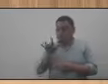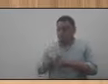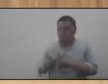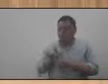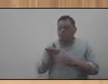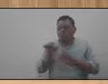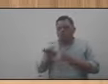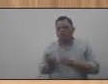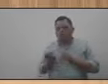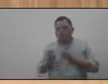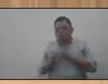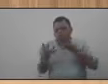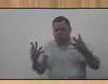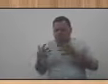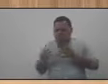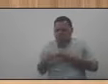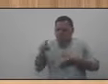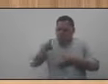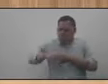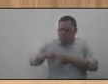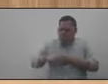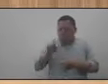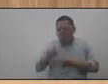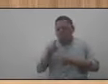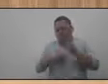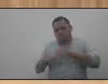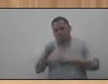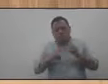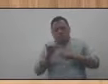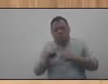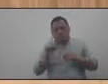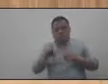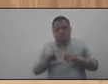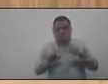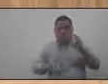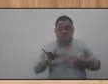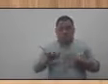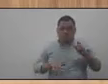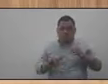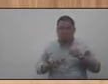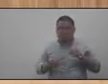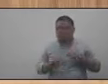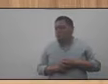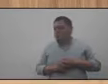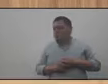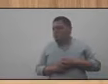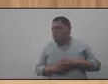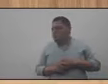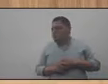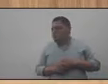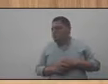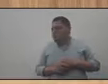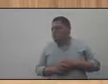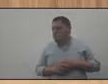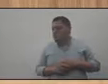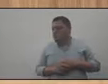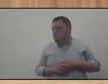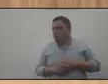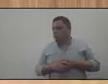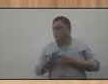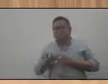Asociación de Usuarios ante la Junta Directiva de Capresoca, a los secretarios de despacho que fueron un gran apoyo